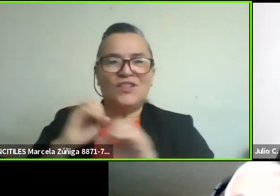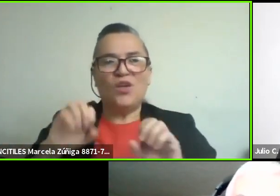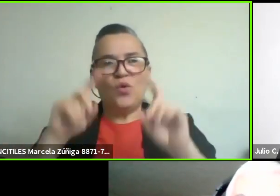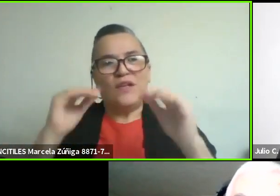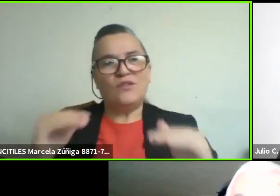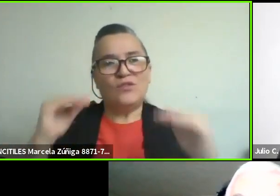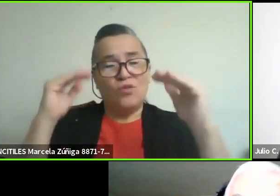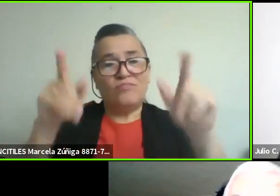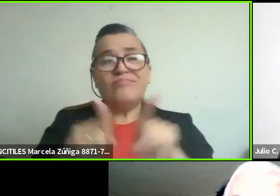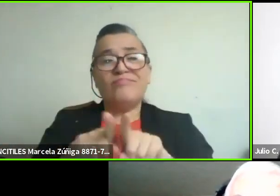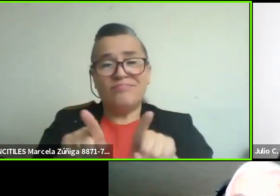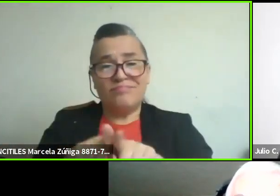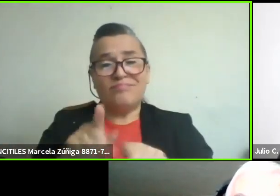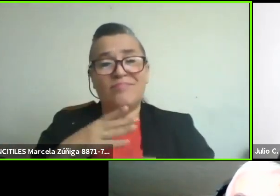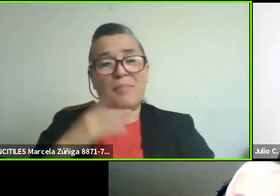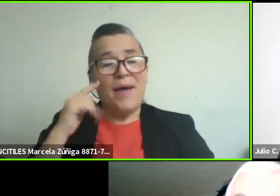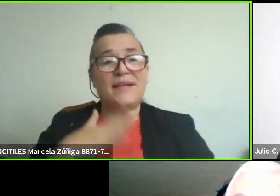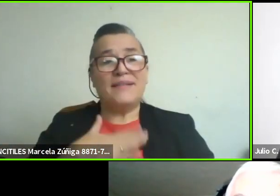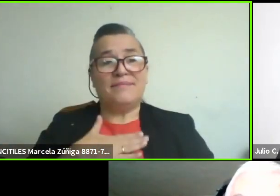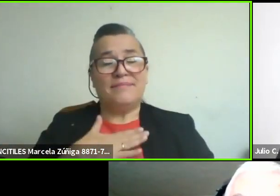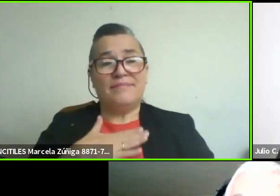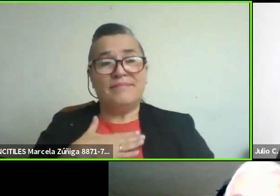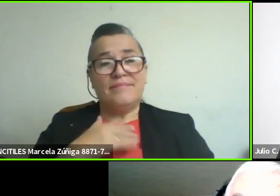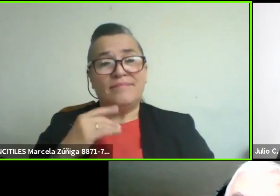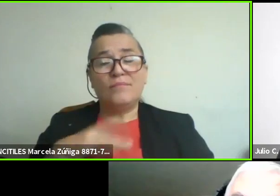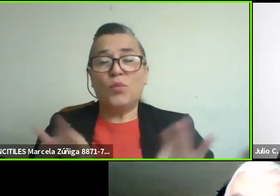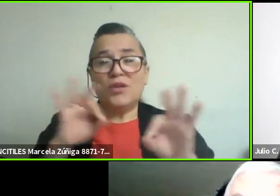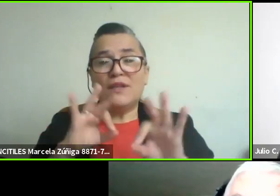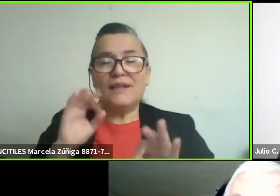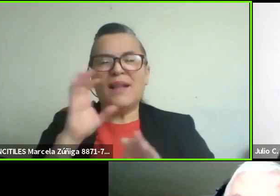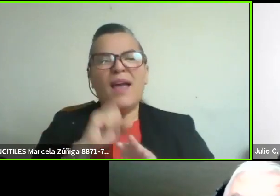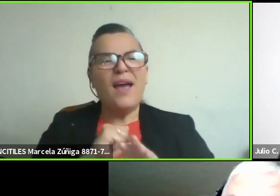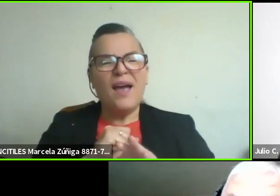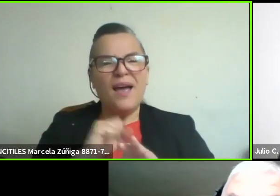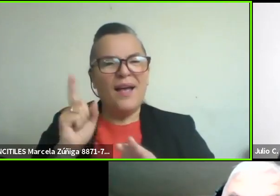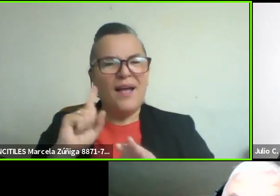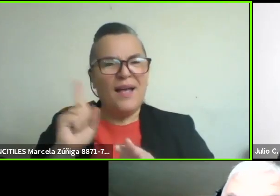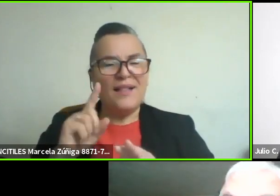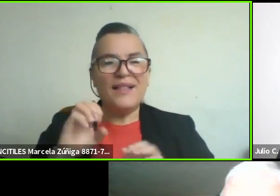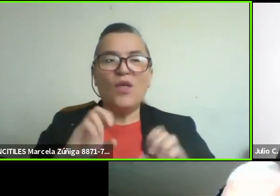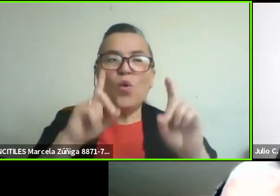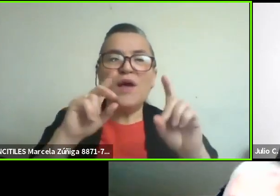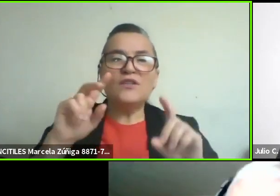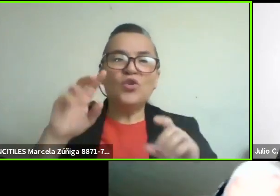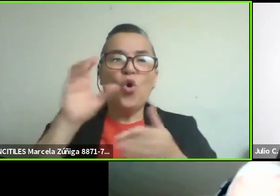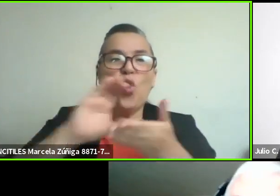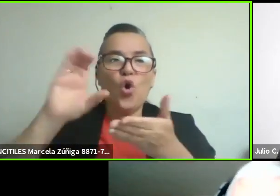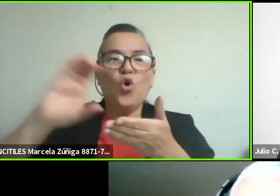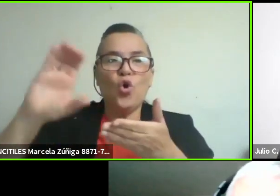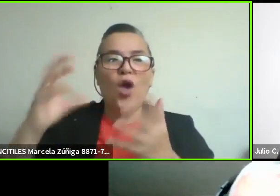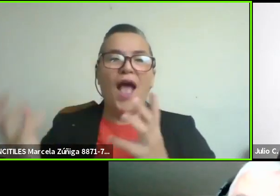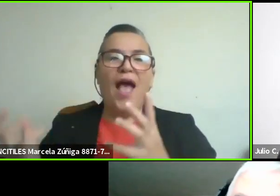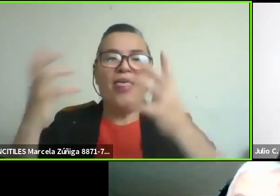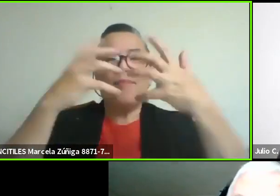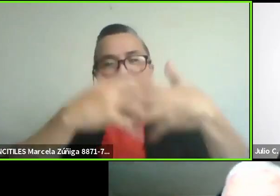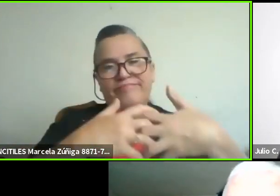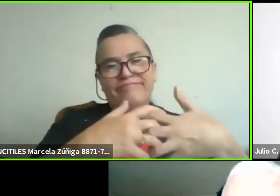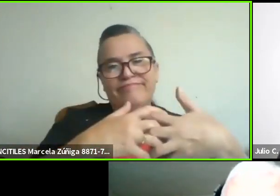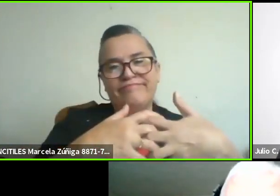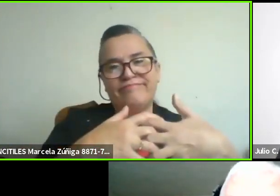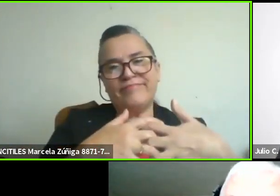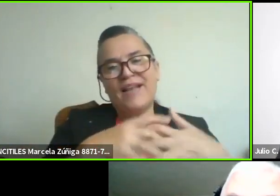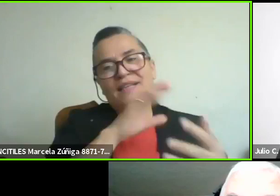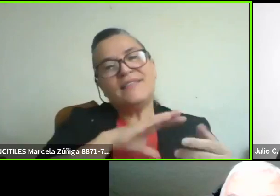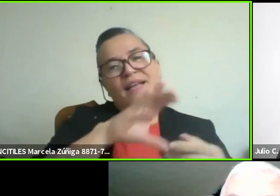incluso a mí me parece que sería muy importante considerarlo también en la educación secundaria adaptada por supuesto a las